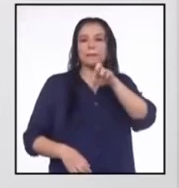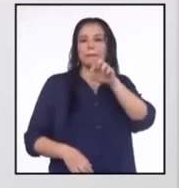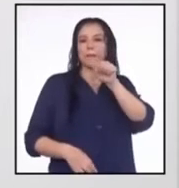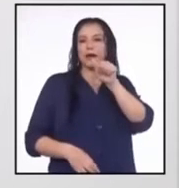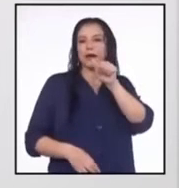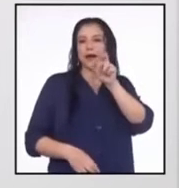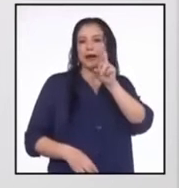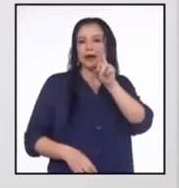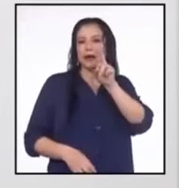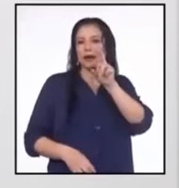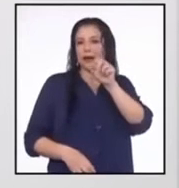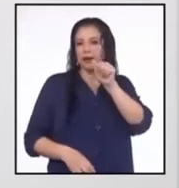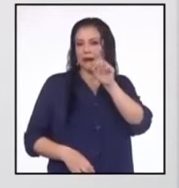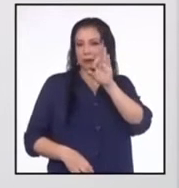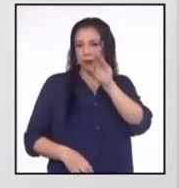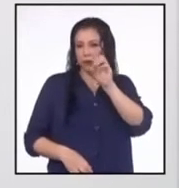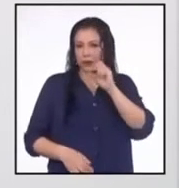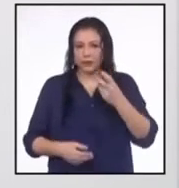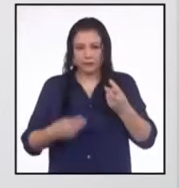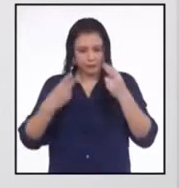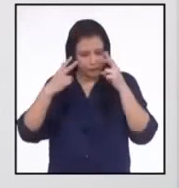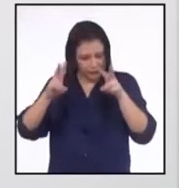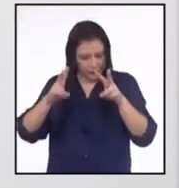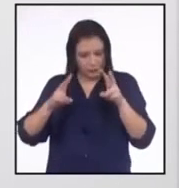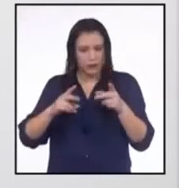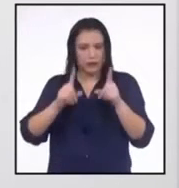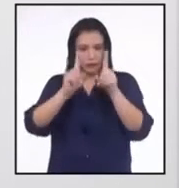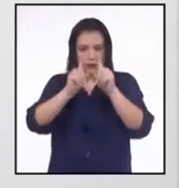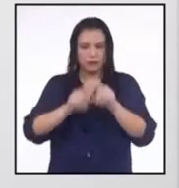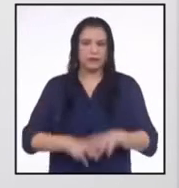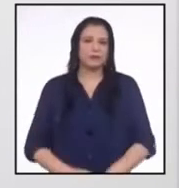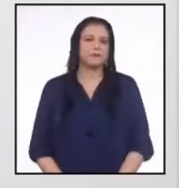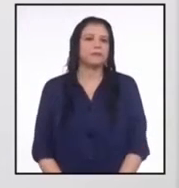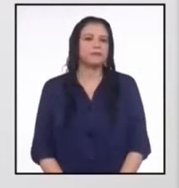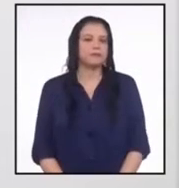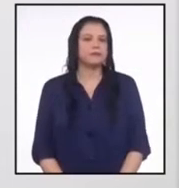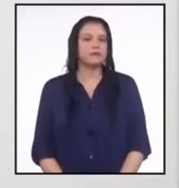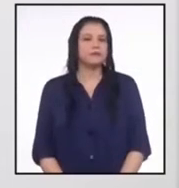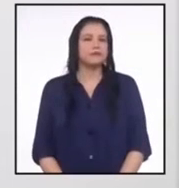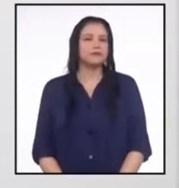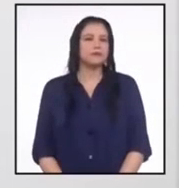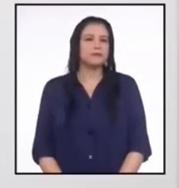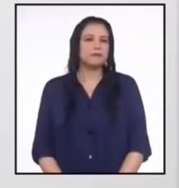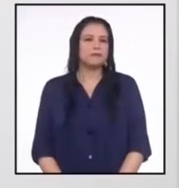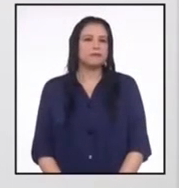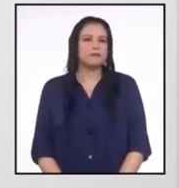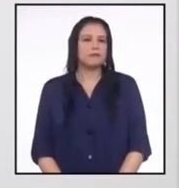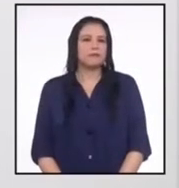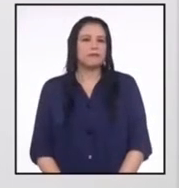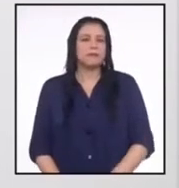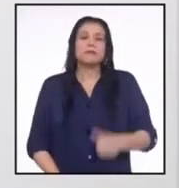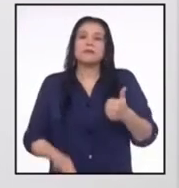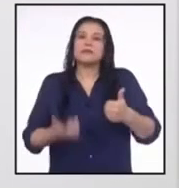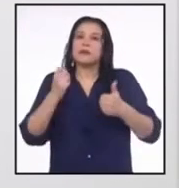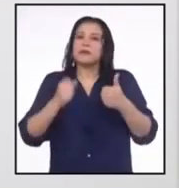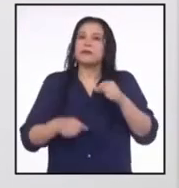parábola. Pasemos entonces a la siguiente pregunta. ¿Existirá un punto